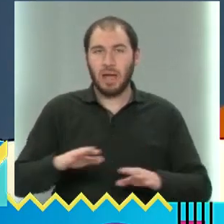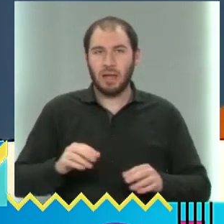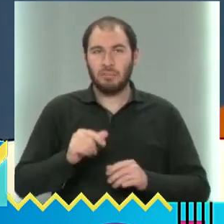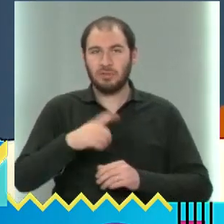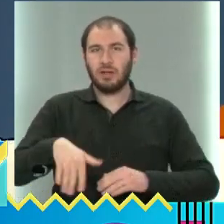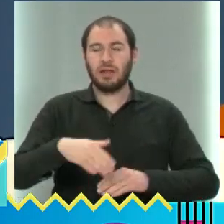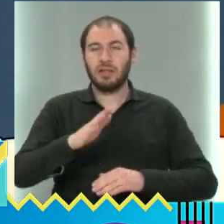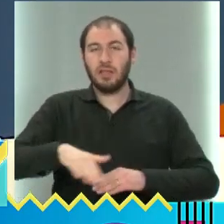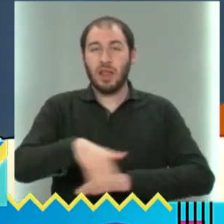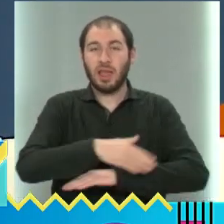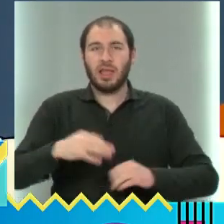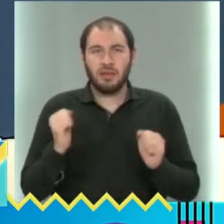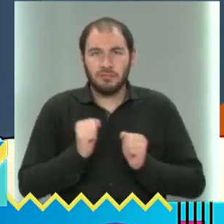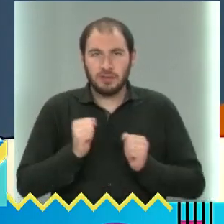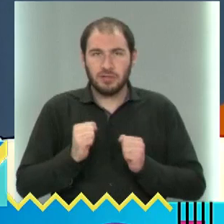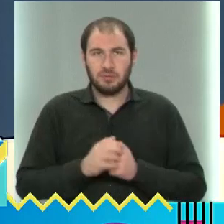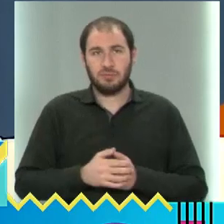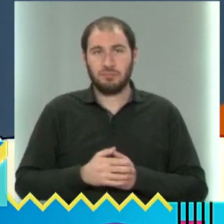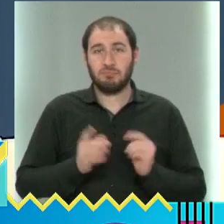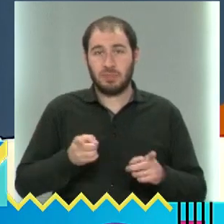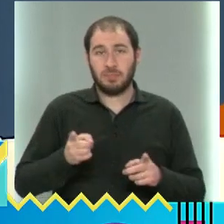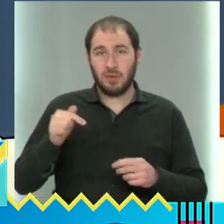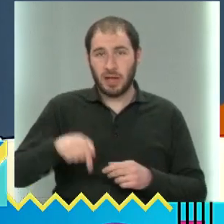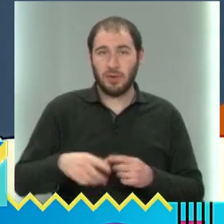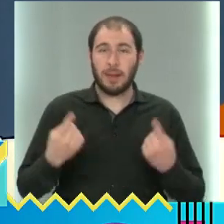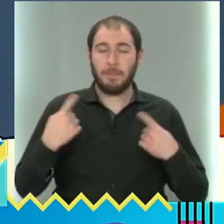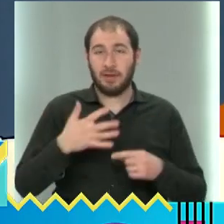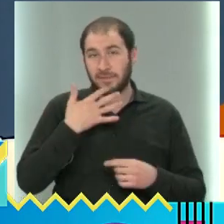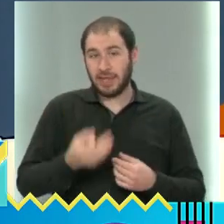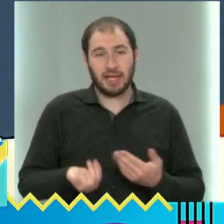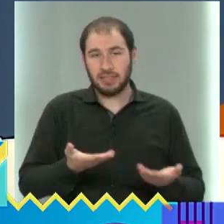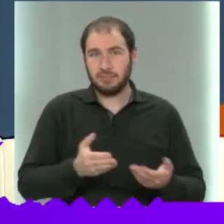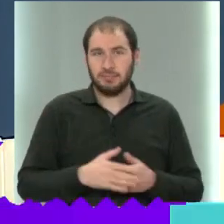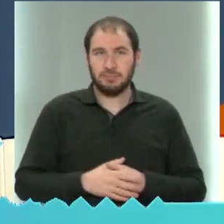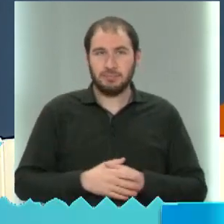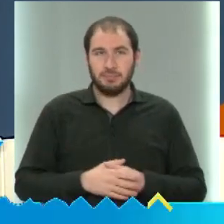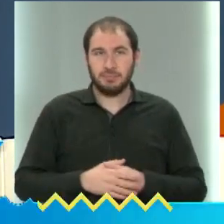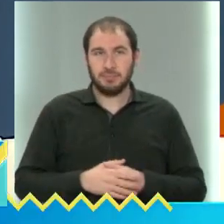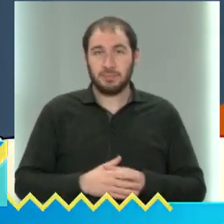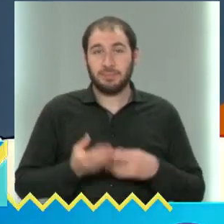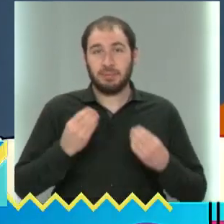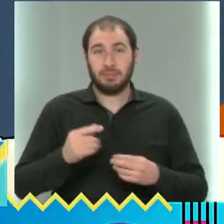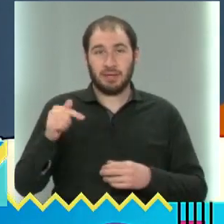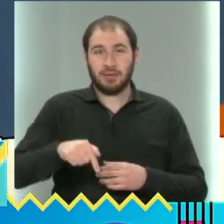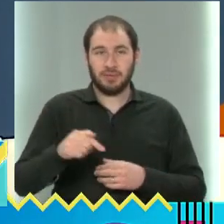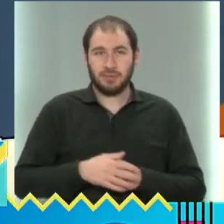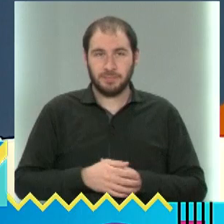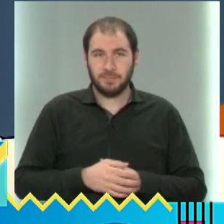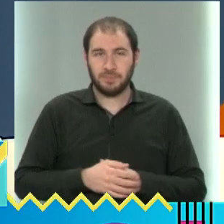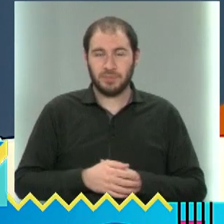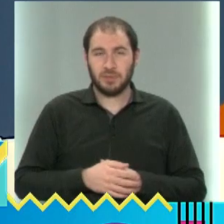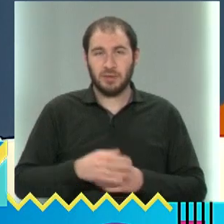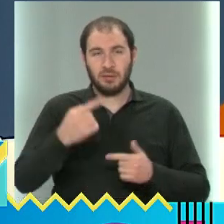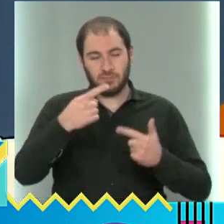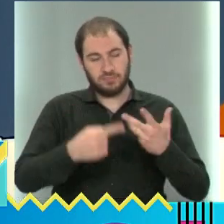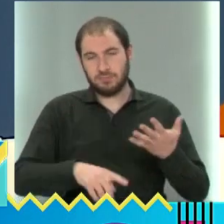en la calle con el frío como está ahora, pero esa es la realidad, es lo que está sucediendo. Entonces, eso es todas las cosas